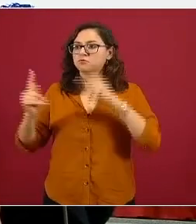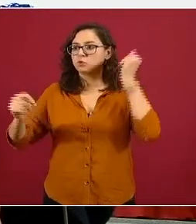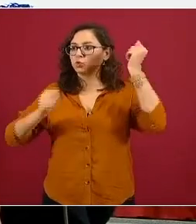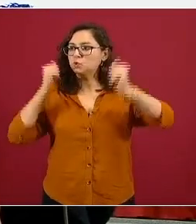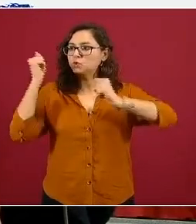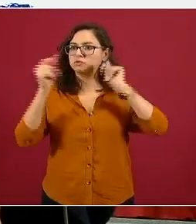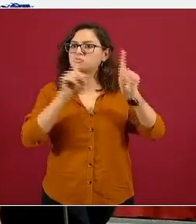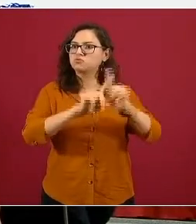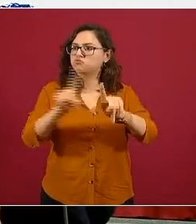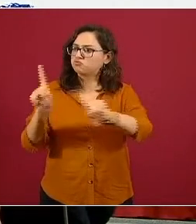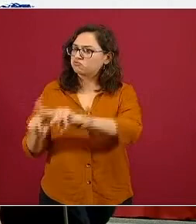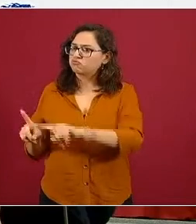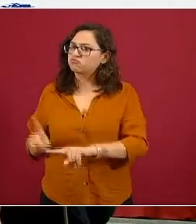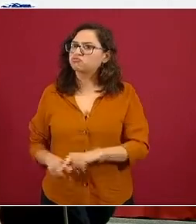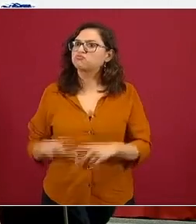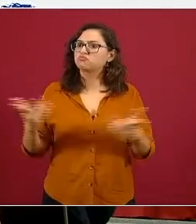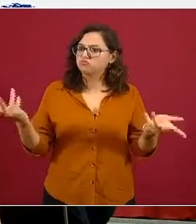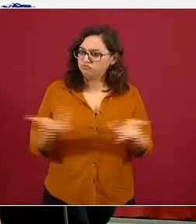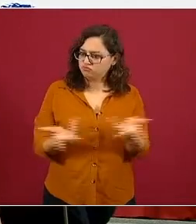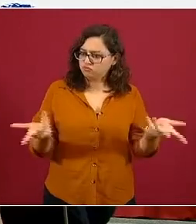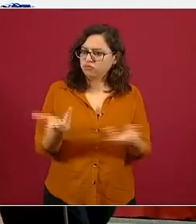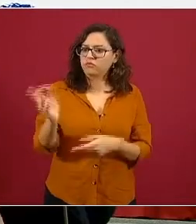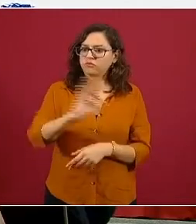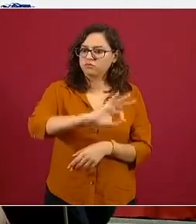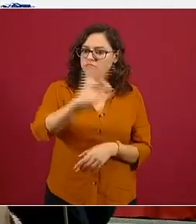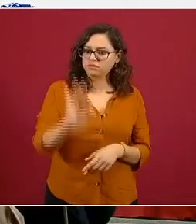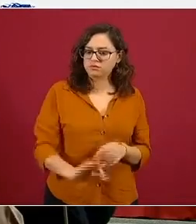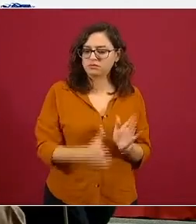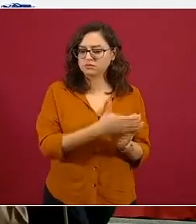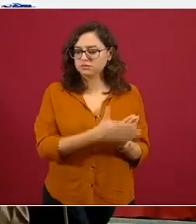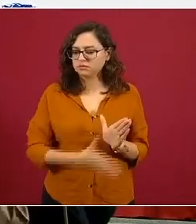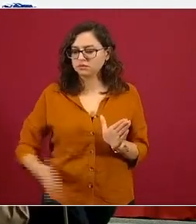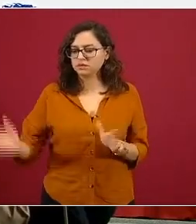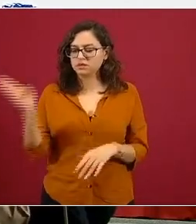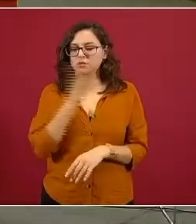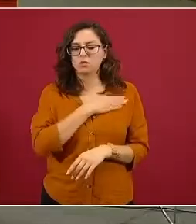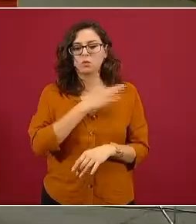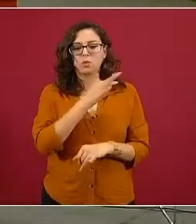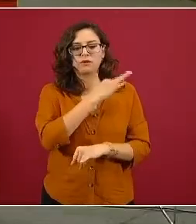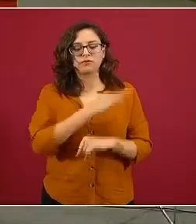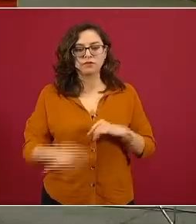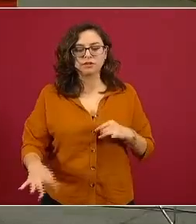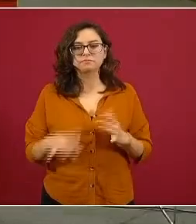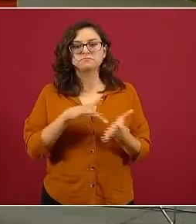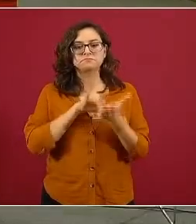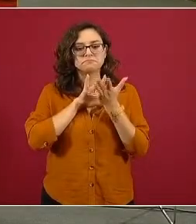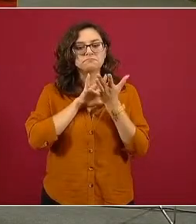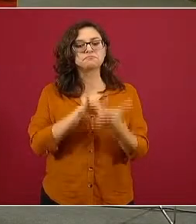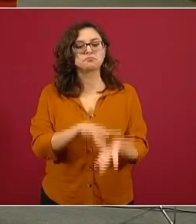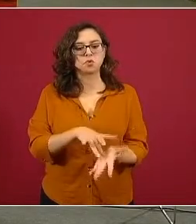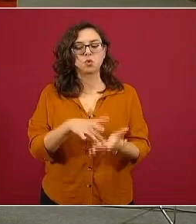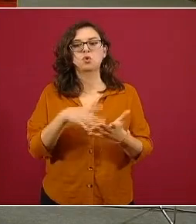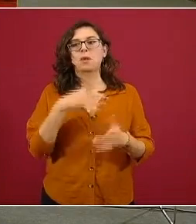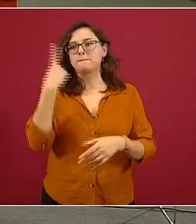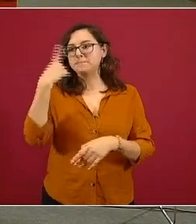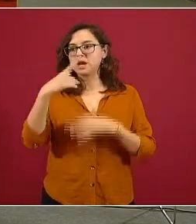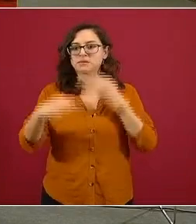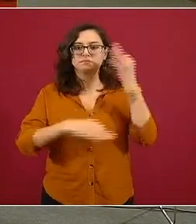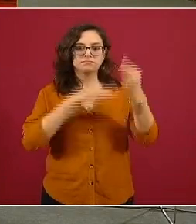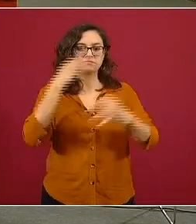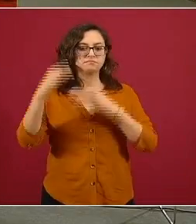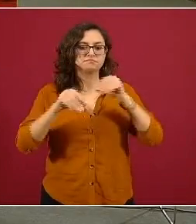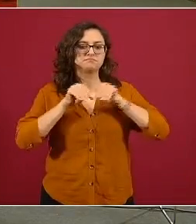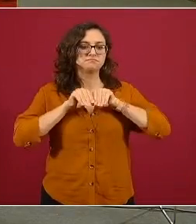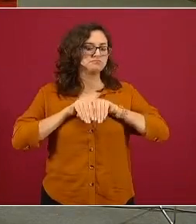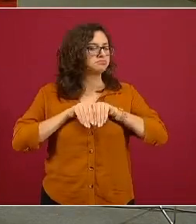contar con promociones especiales durante el Buen Fin y nos apoya con la difusión ante